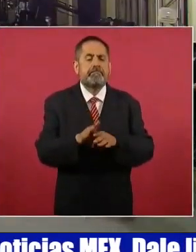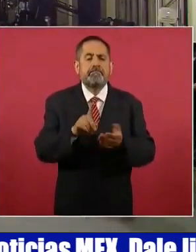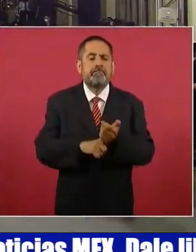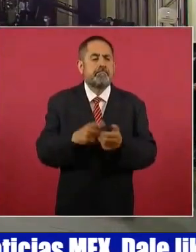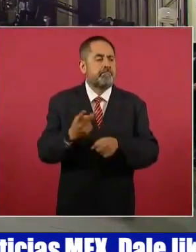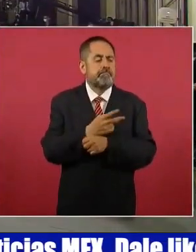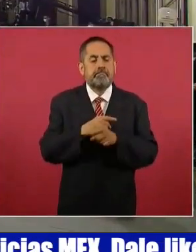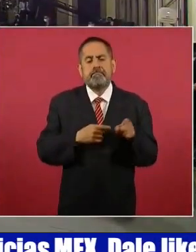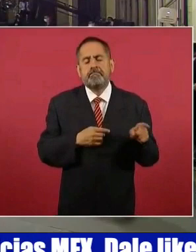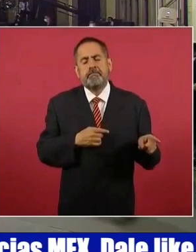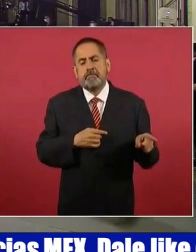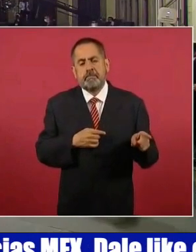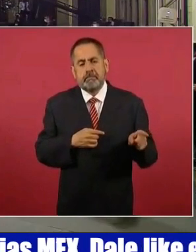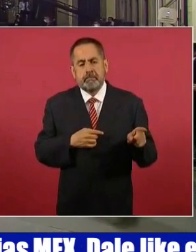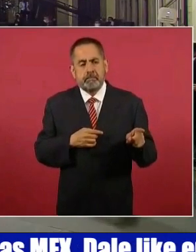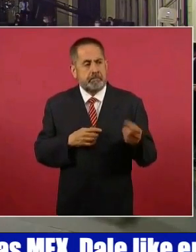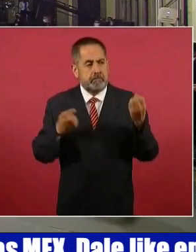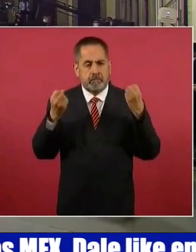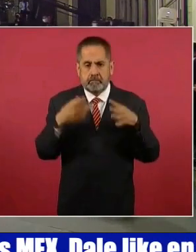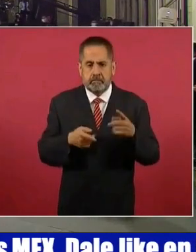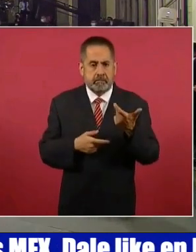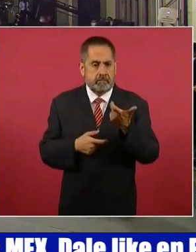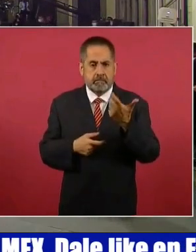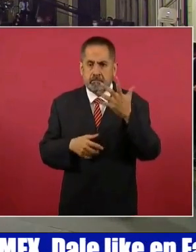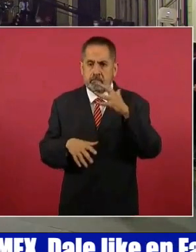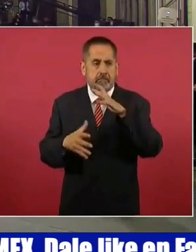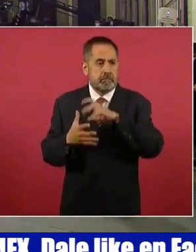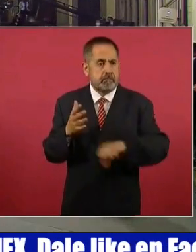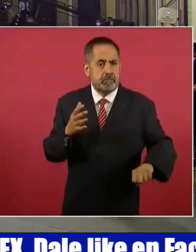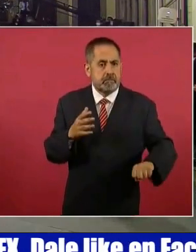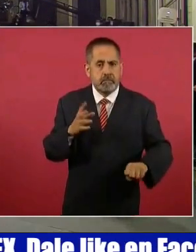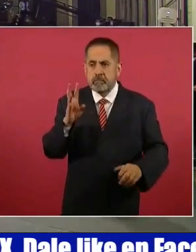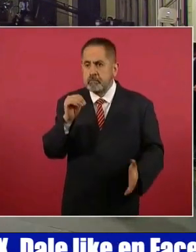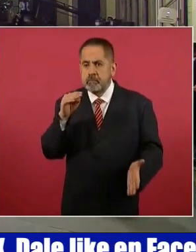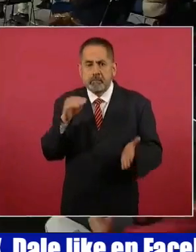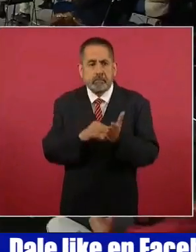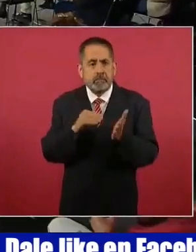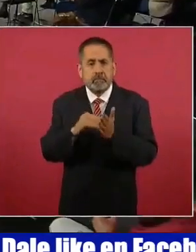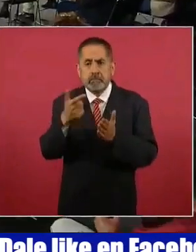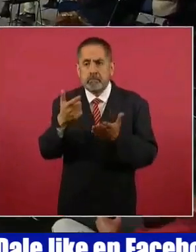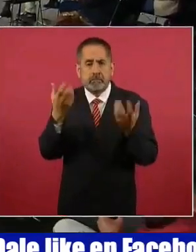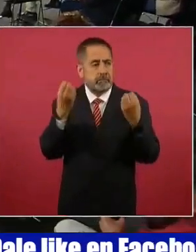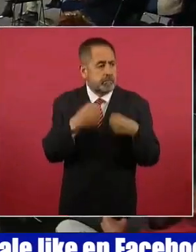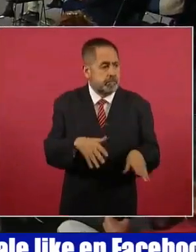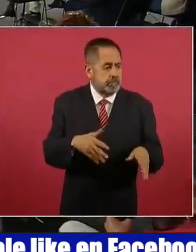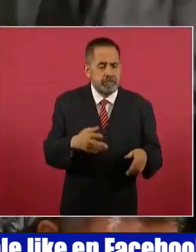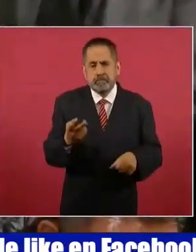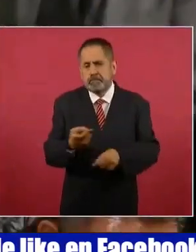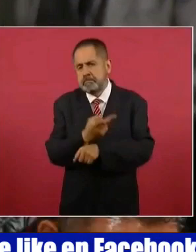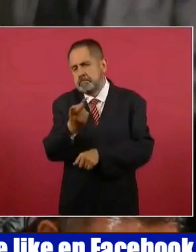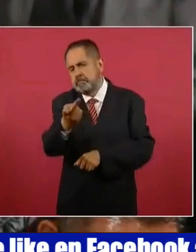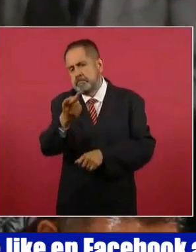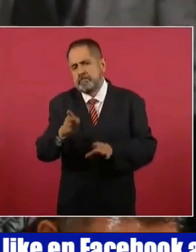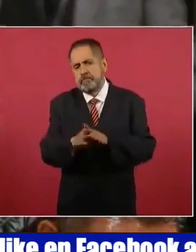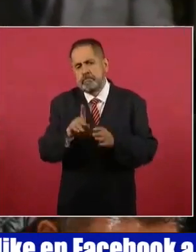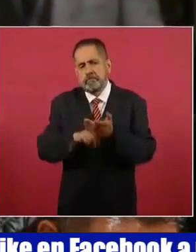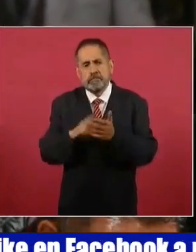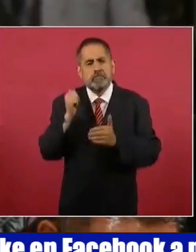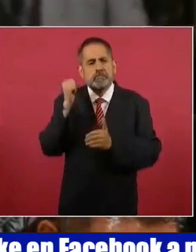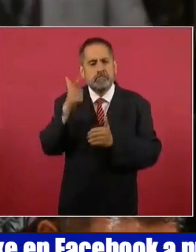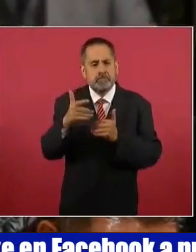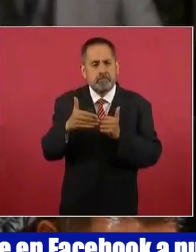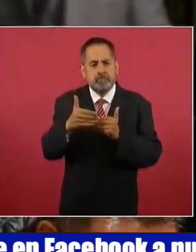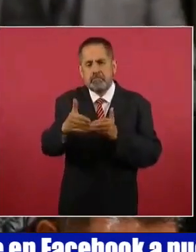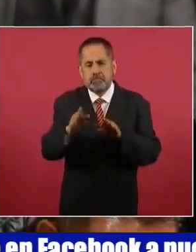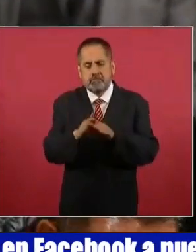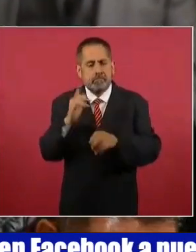recursos tras dejar la presidencia. El presidente le comenta que ya han hablado bastante sobre esos asuntos, que él mismo ha escrito